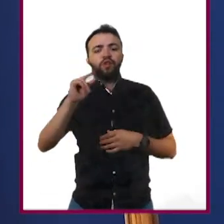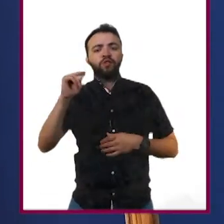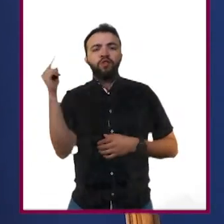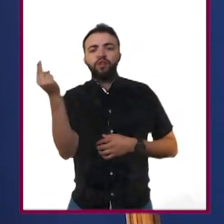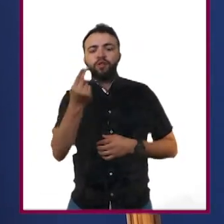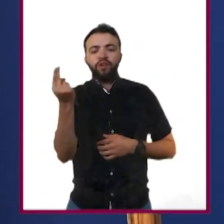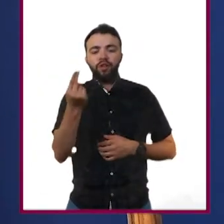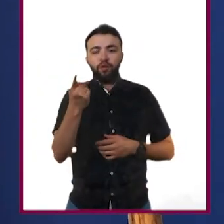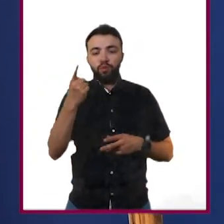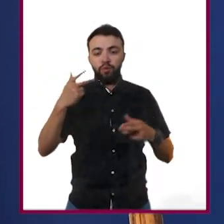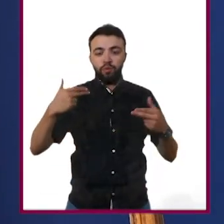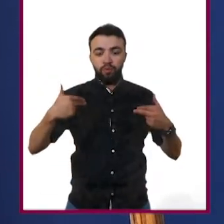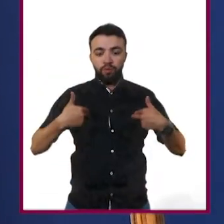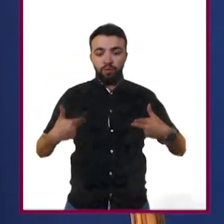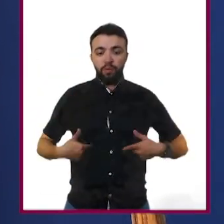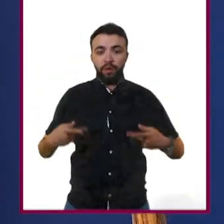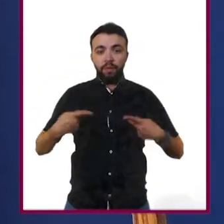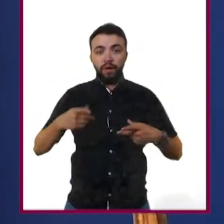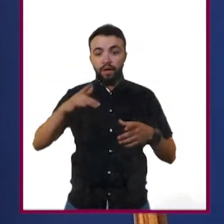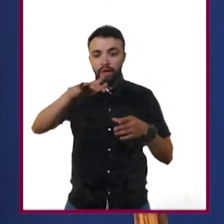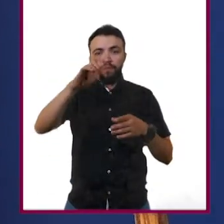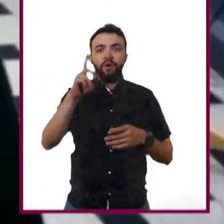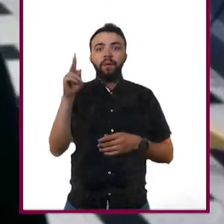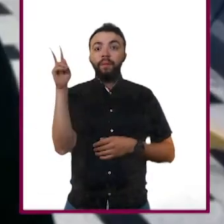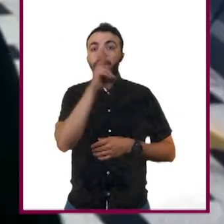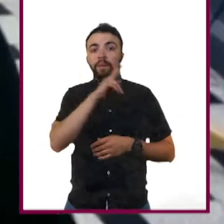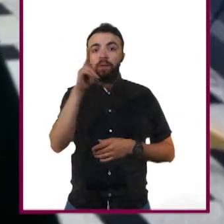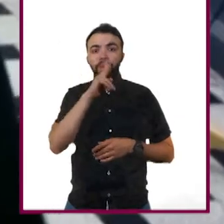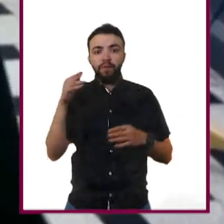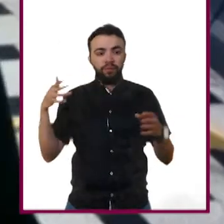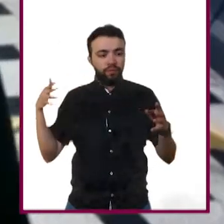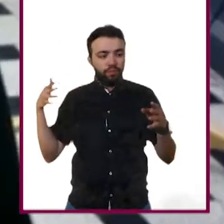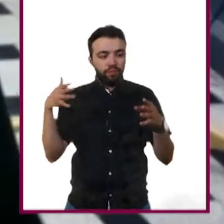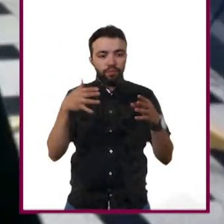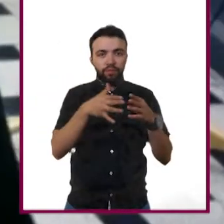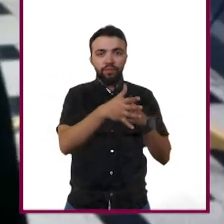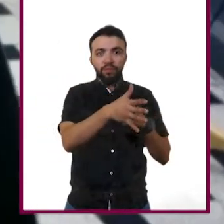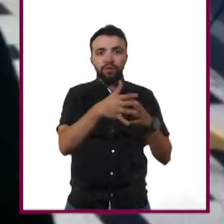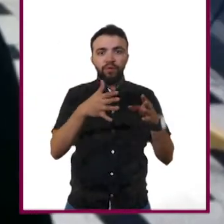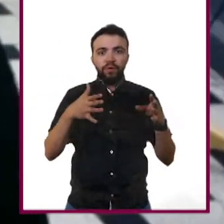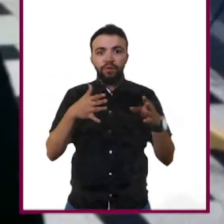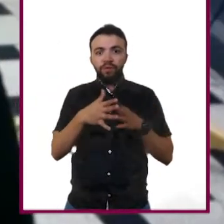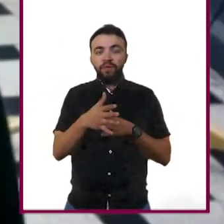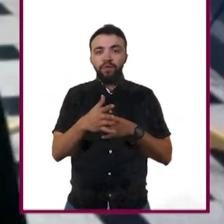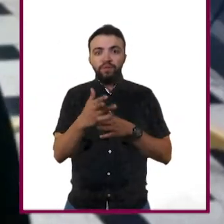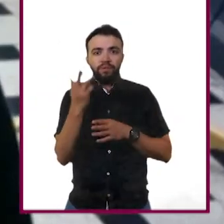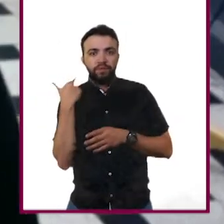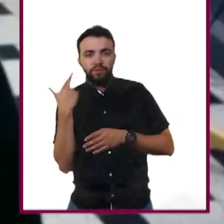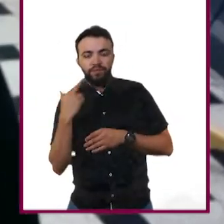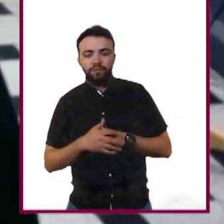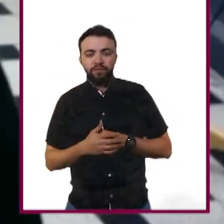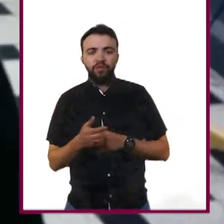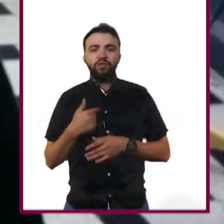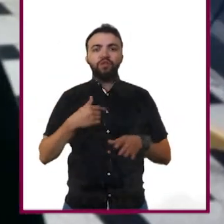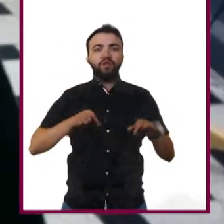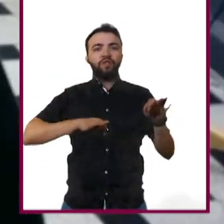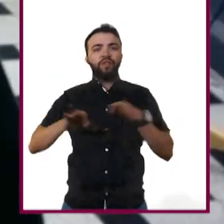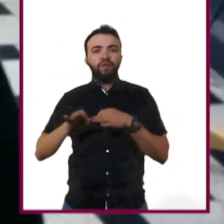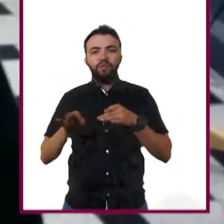que un humano las toque para sonar. Entonces, lo que hice fue trabajar,